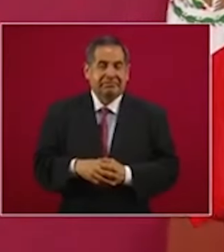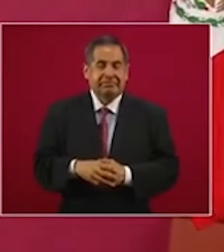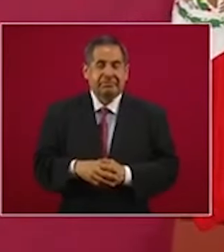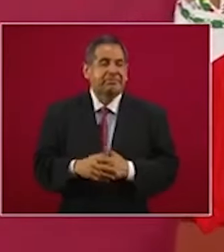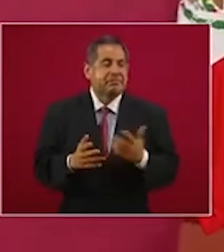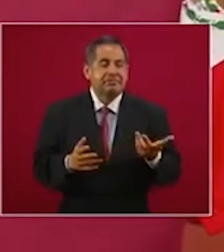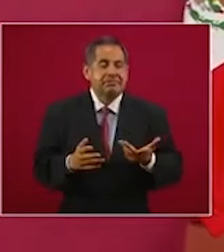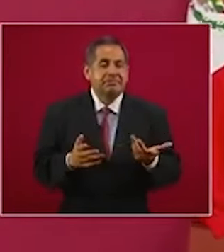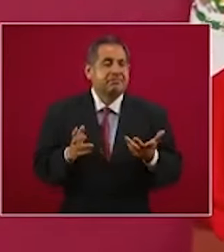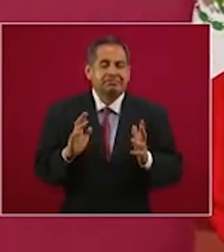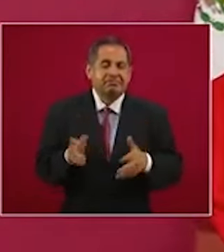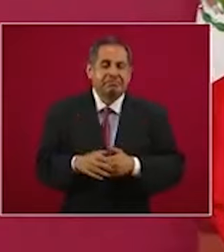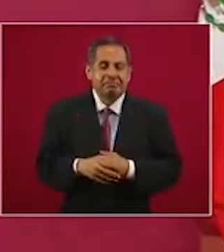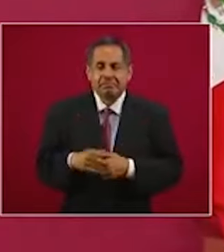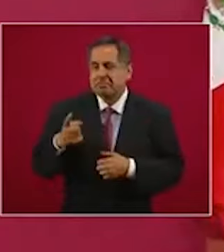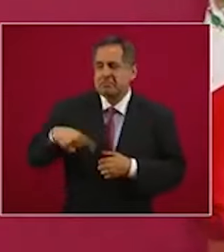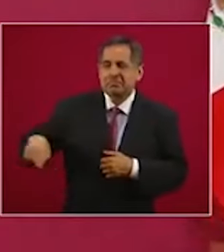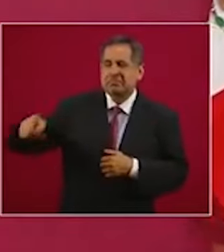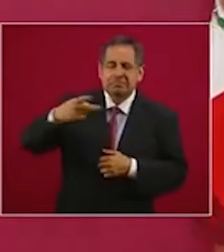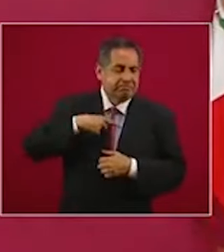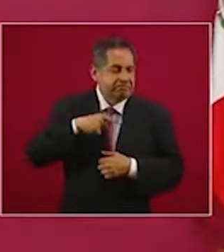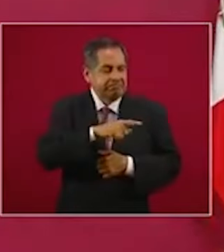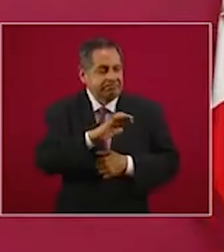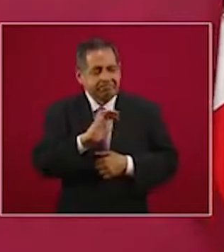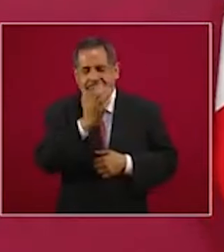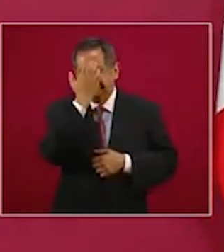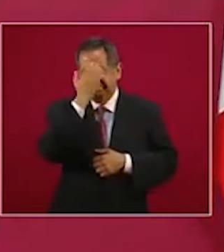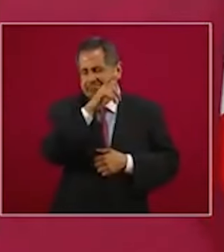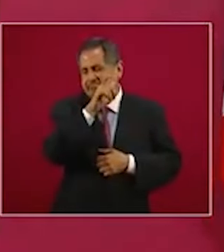ya los conoce la gente.